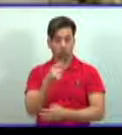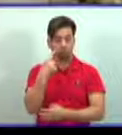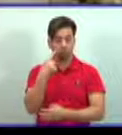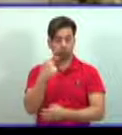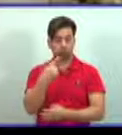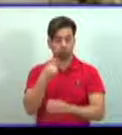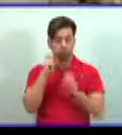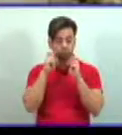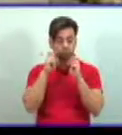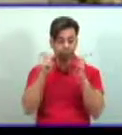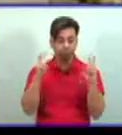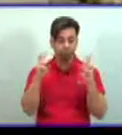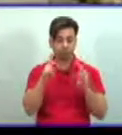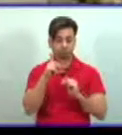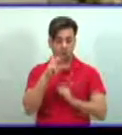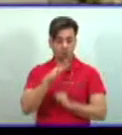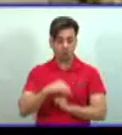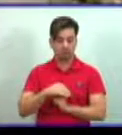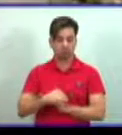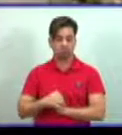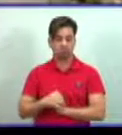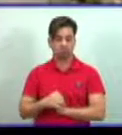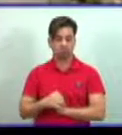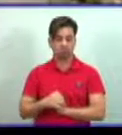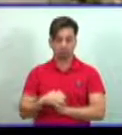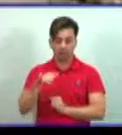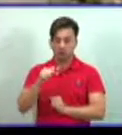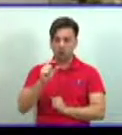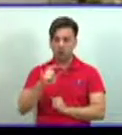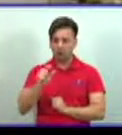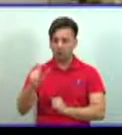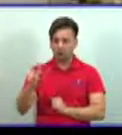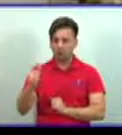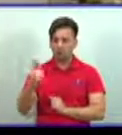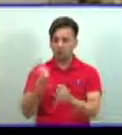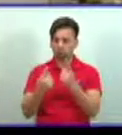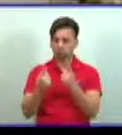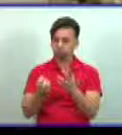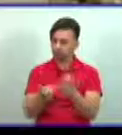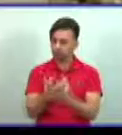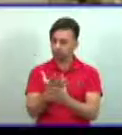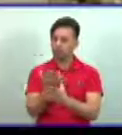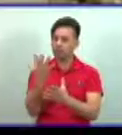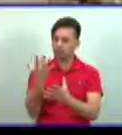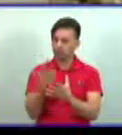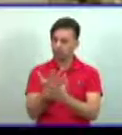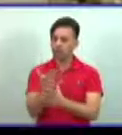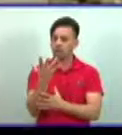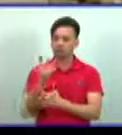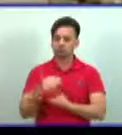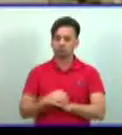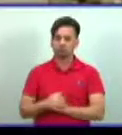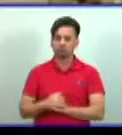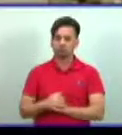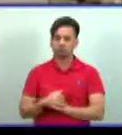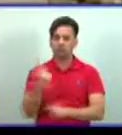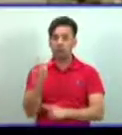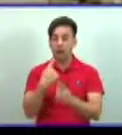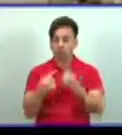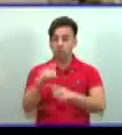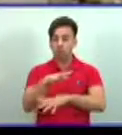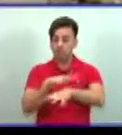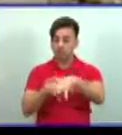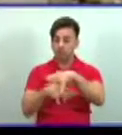visto florecer algunas plantas y algunos animales llegar al lugar, significa que el aire se ha ido limpiando, pero han